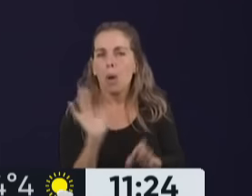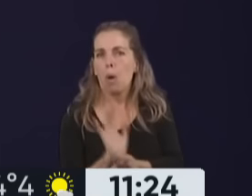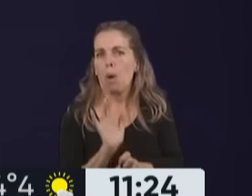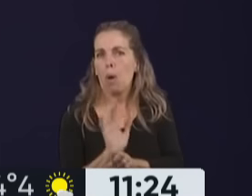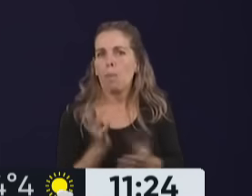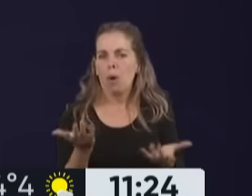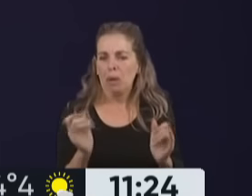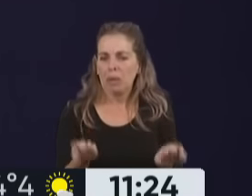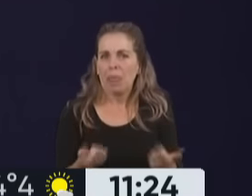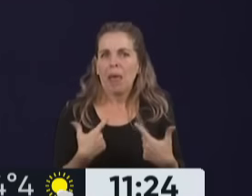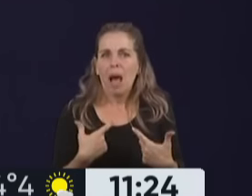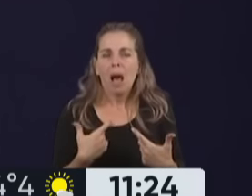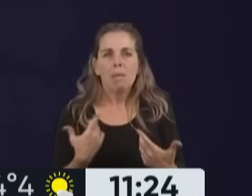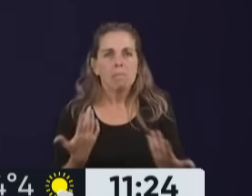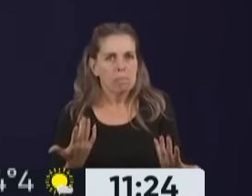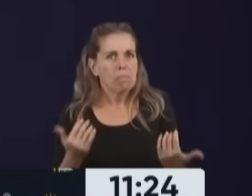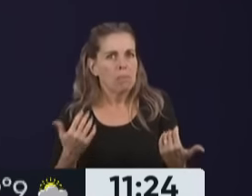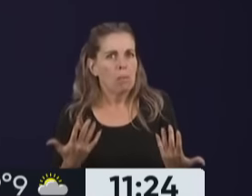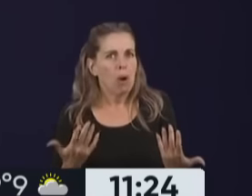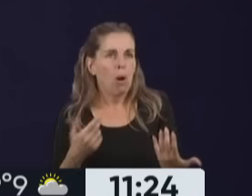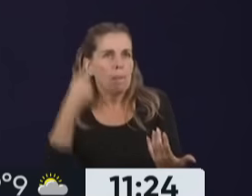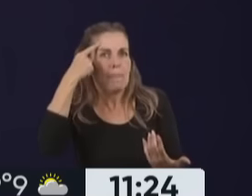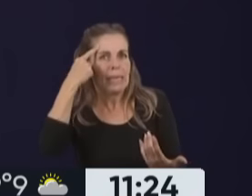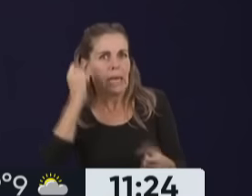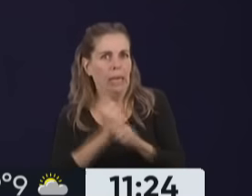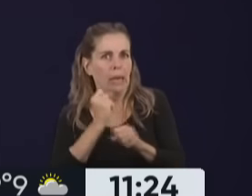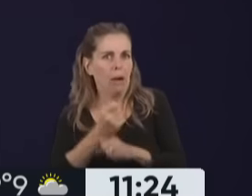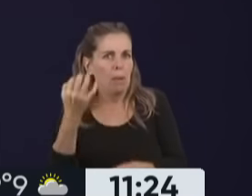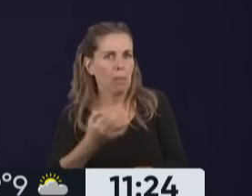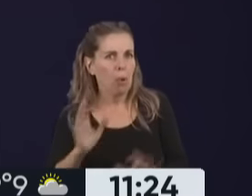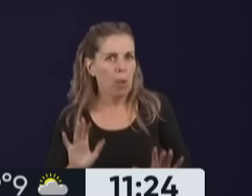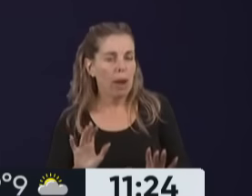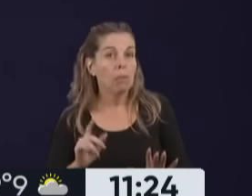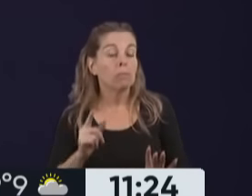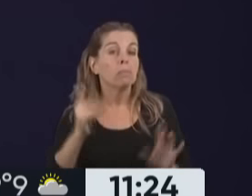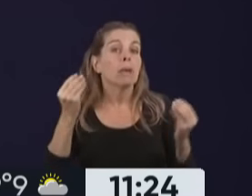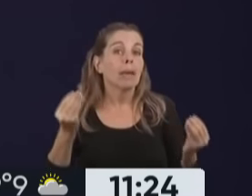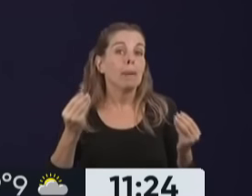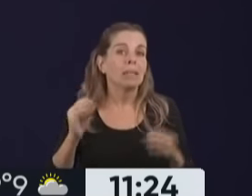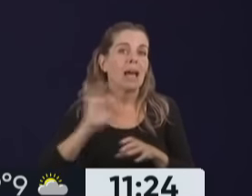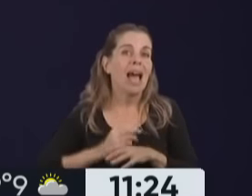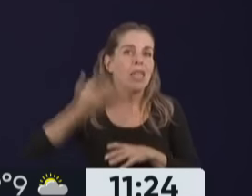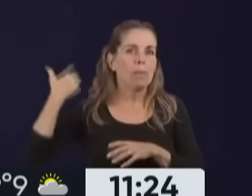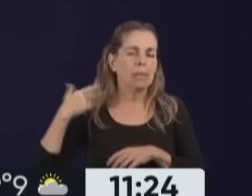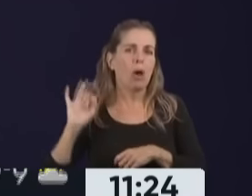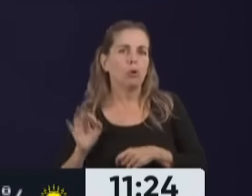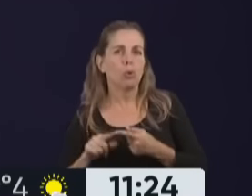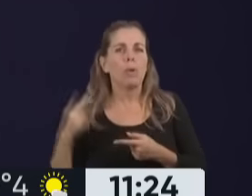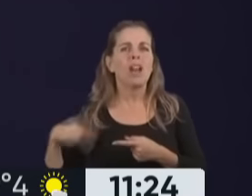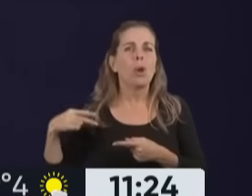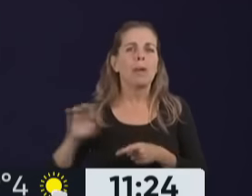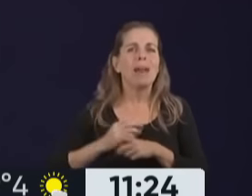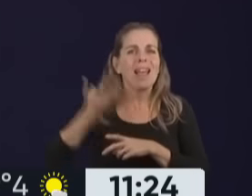dar la posibilidad de decir estamos haciendo un buen trabajo. Y el año pasado, en octubre o bueno, en noviembre, cuando